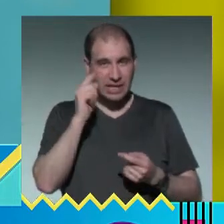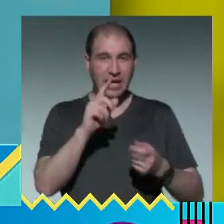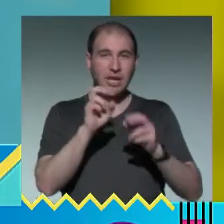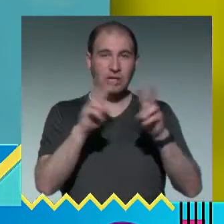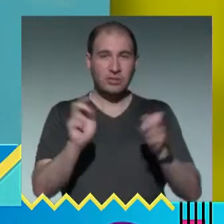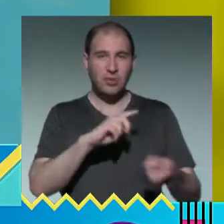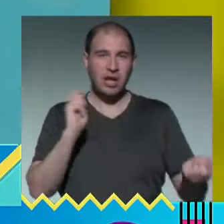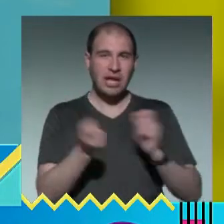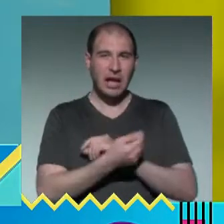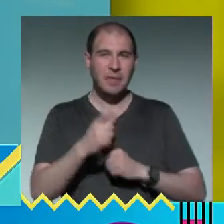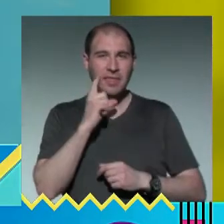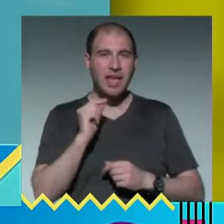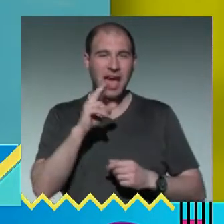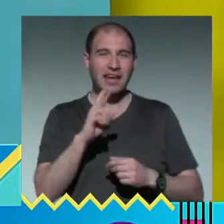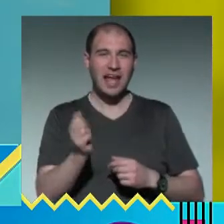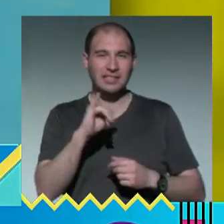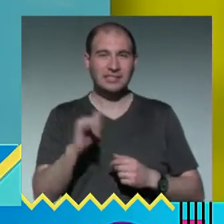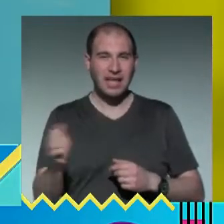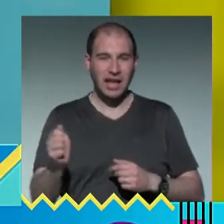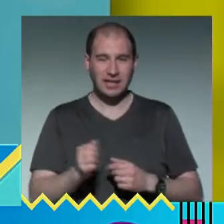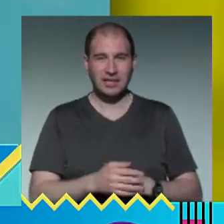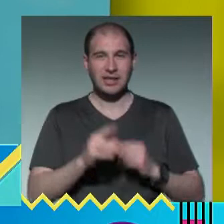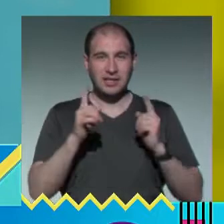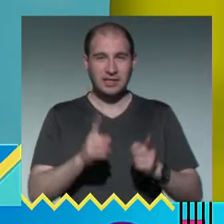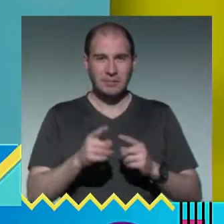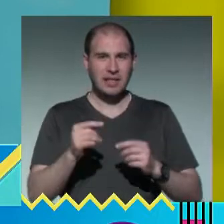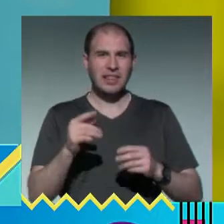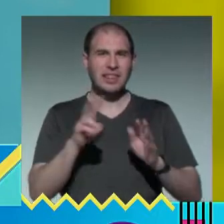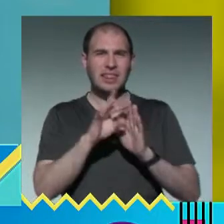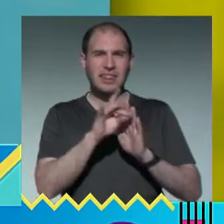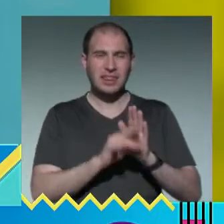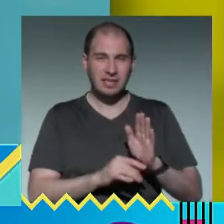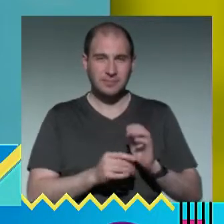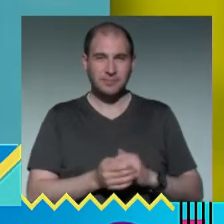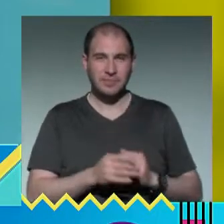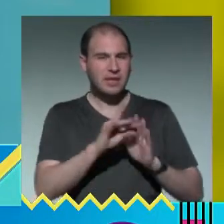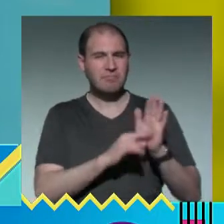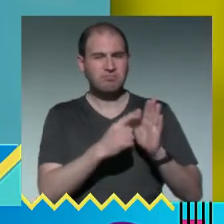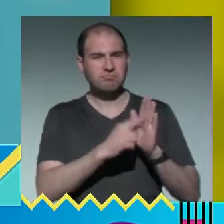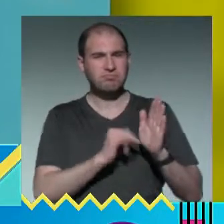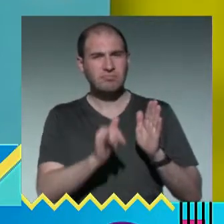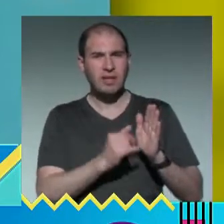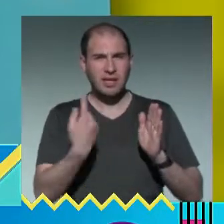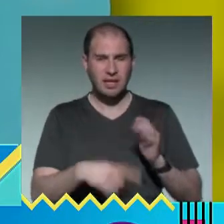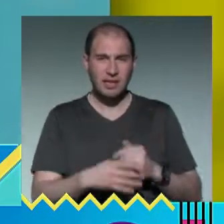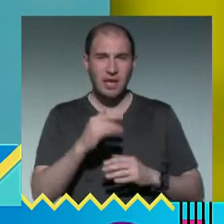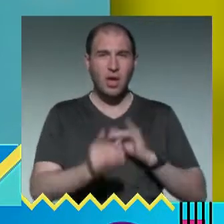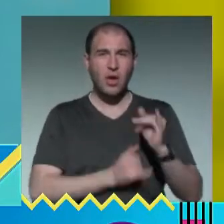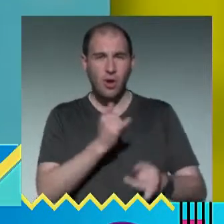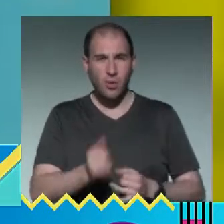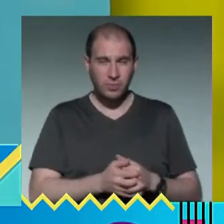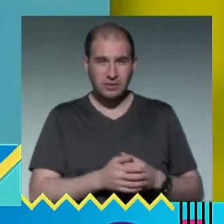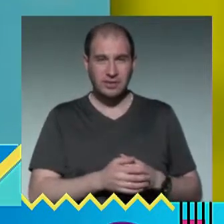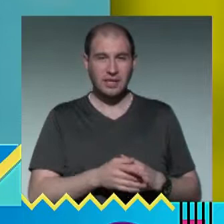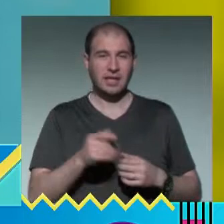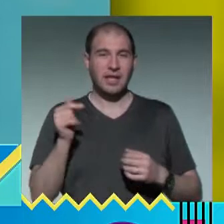esta denominación al Día de la Raza. Y para tener en cuenta qué decía ese decreto, dice que habla o implica en algún